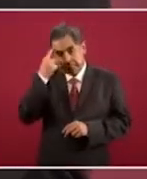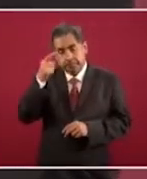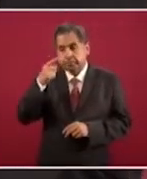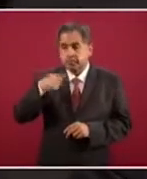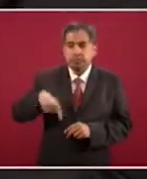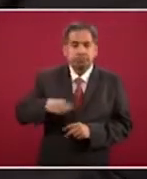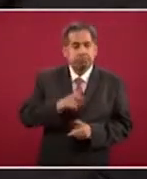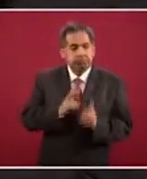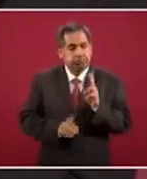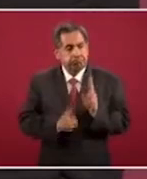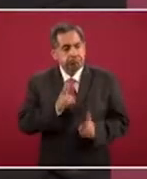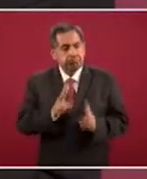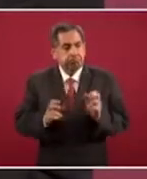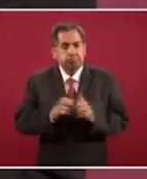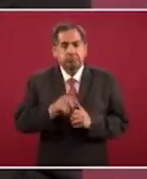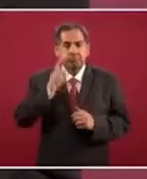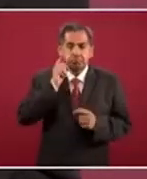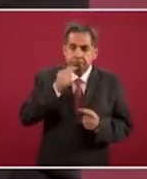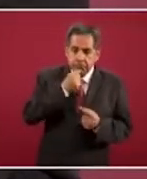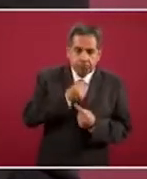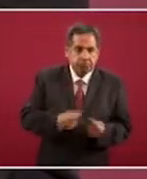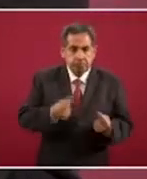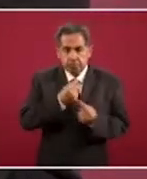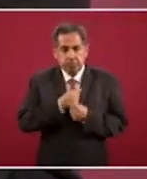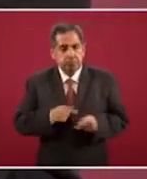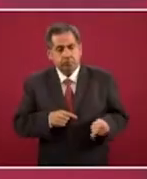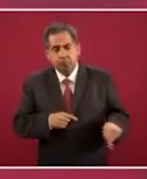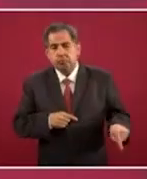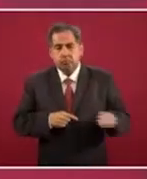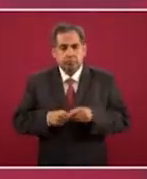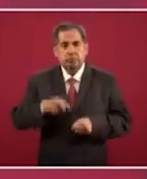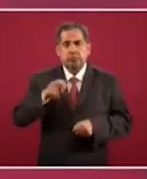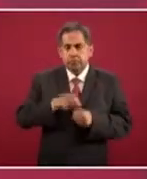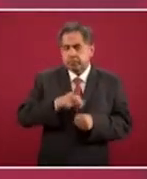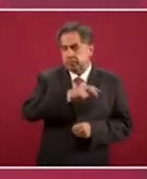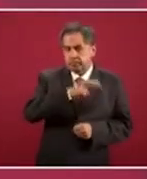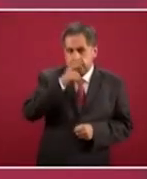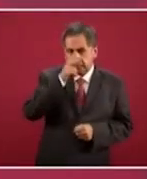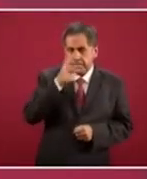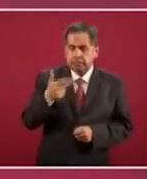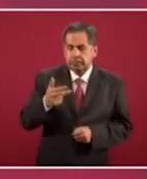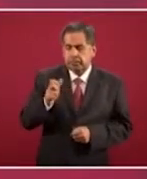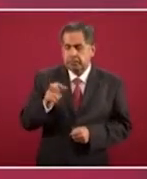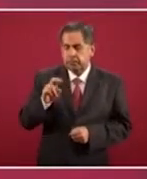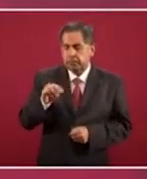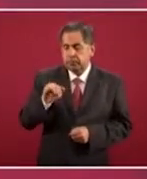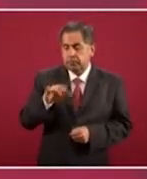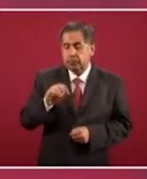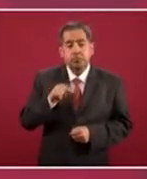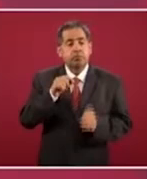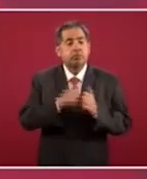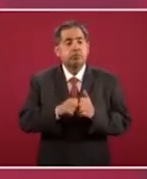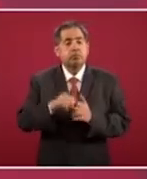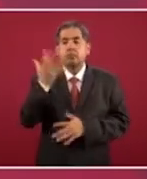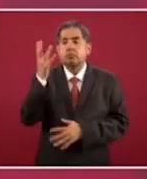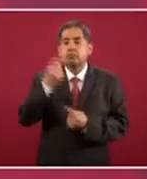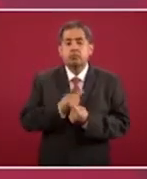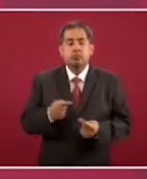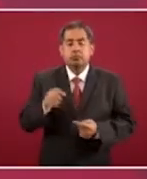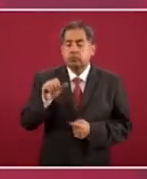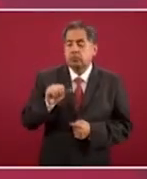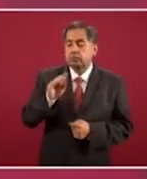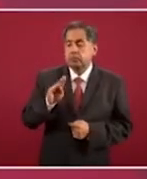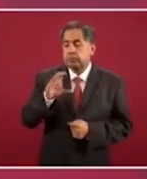los familiares de las niñas de los niños la guardería abc sin